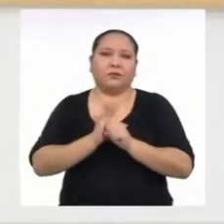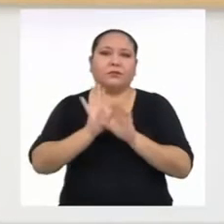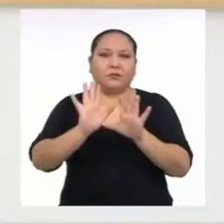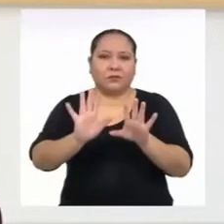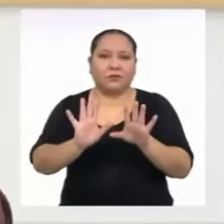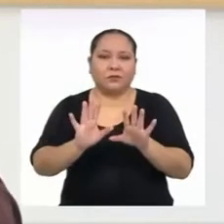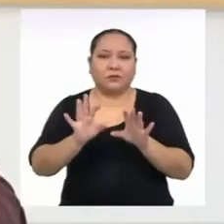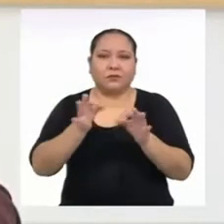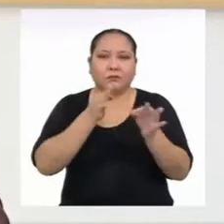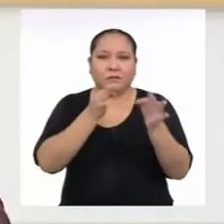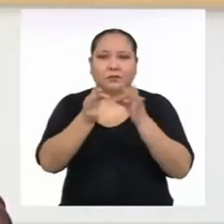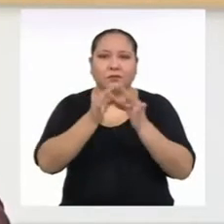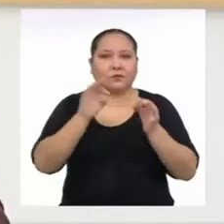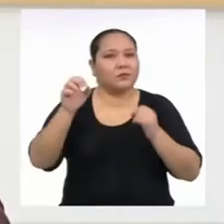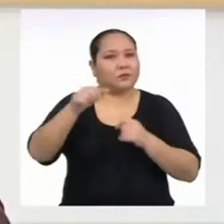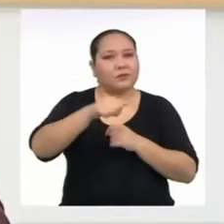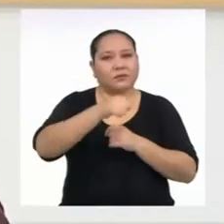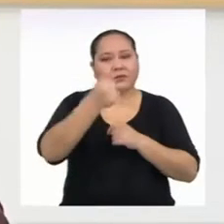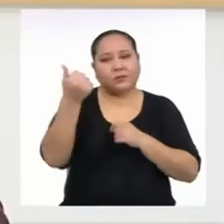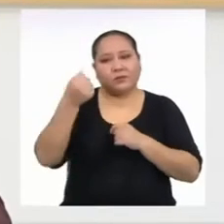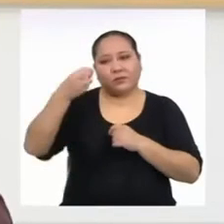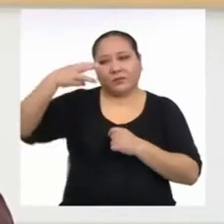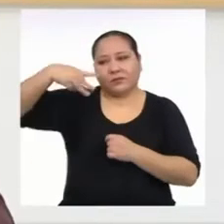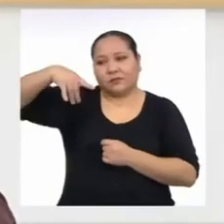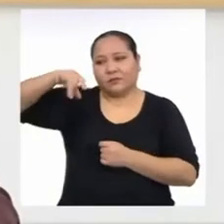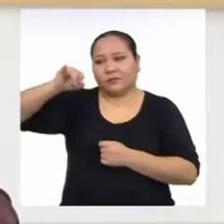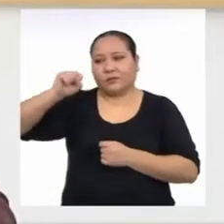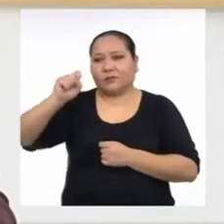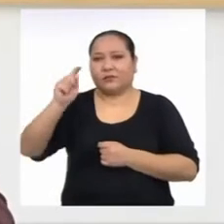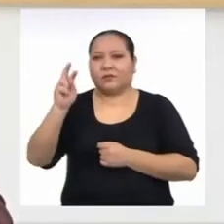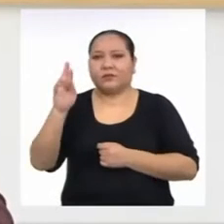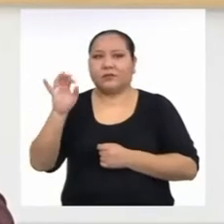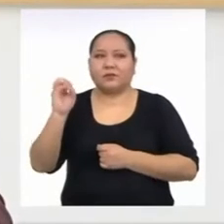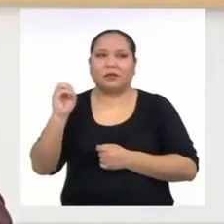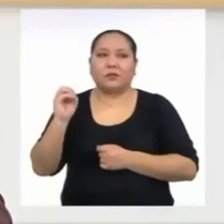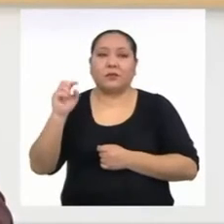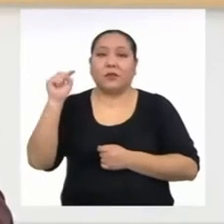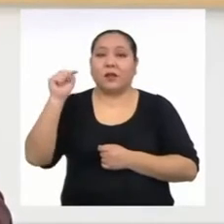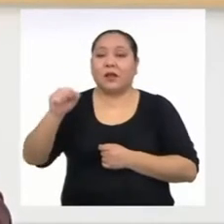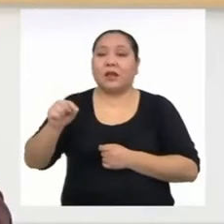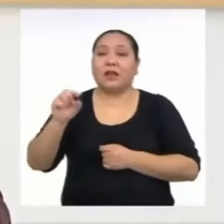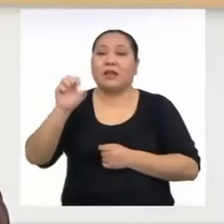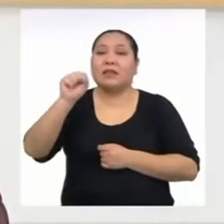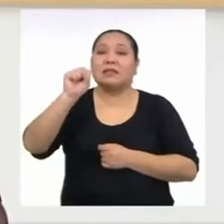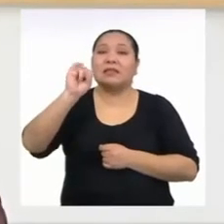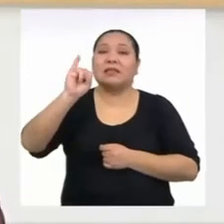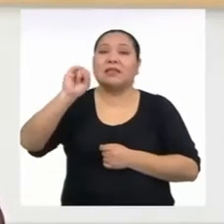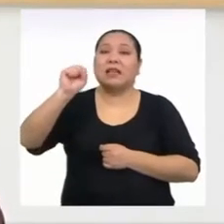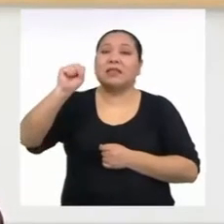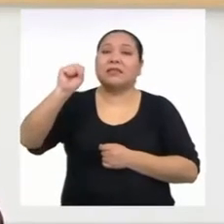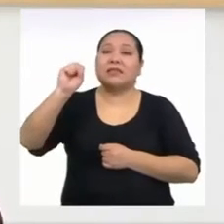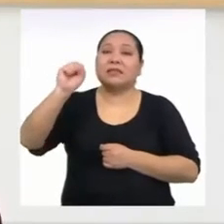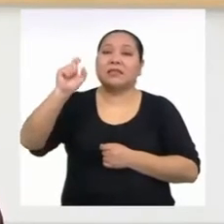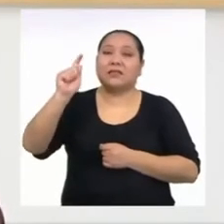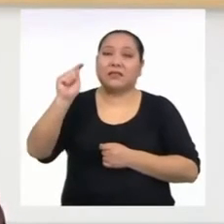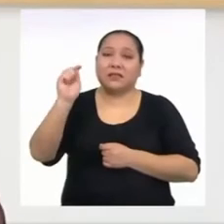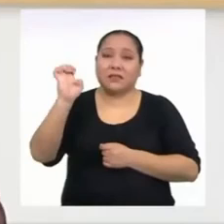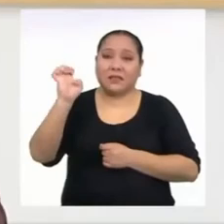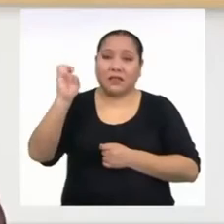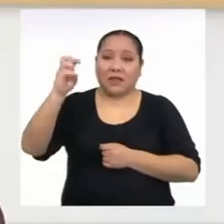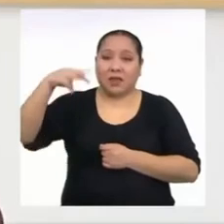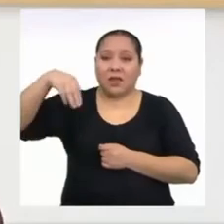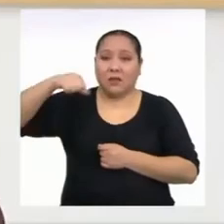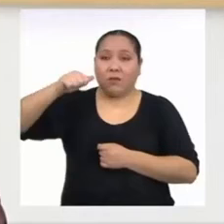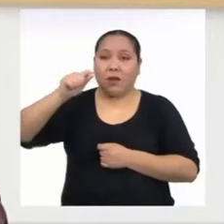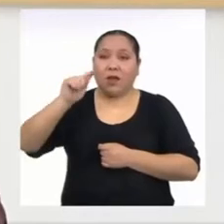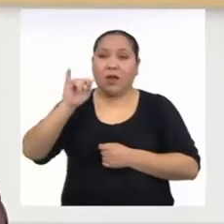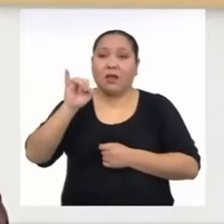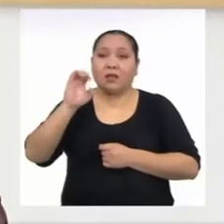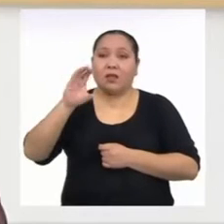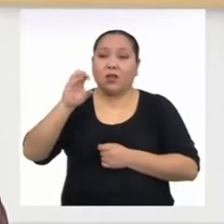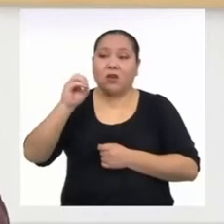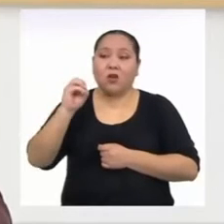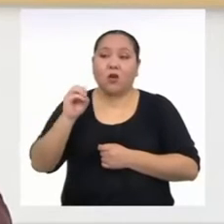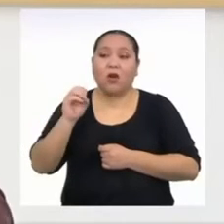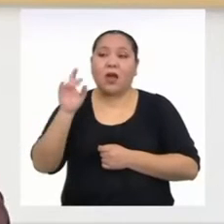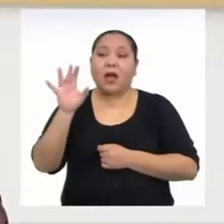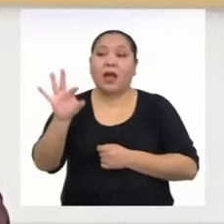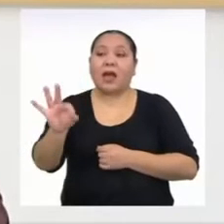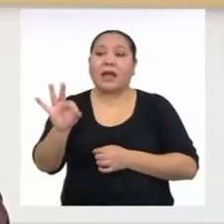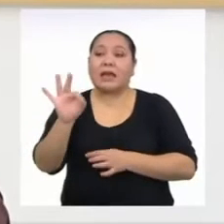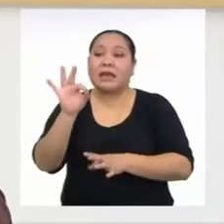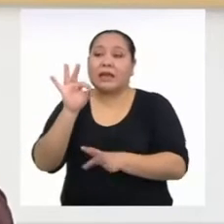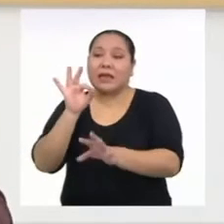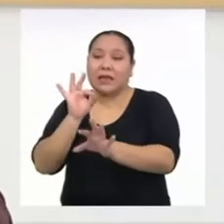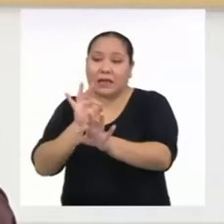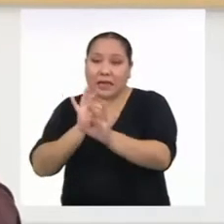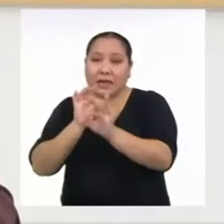el siguiente tipo de muestreo, el muestreo sistemático. Este método se enfoca en elegir a cada persona para que sea parte de la